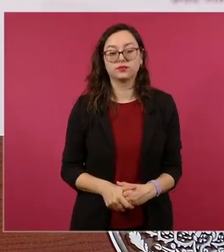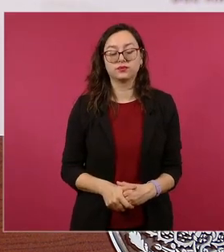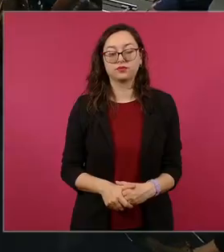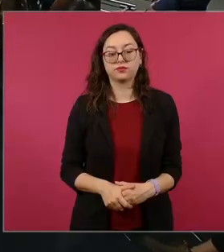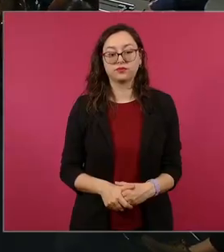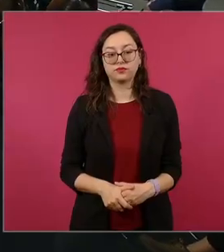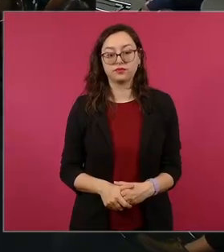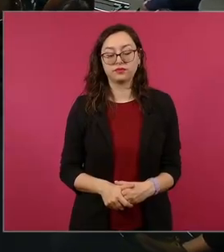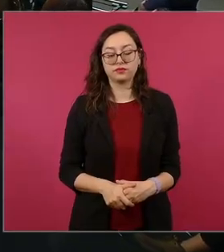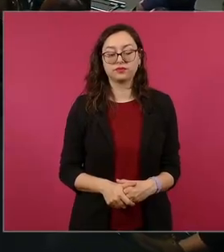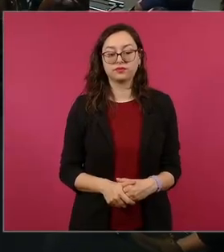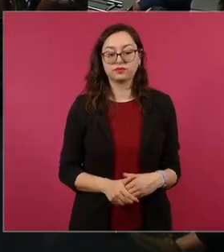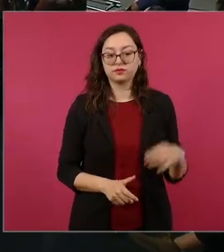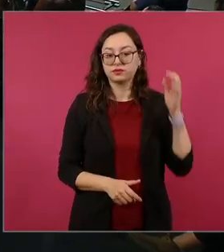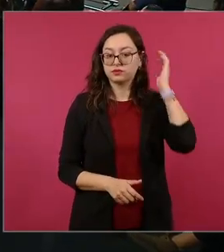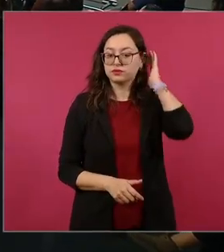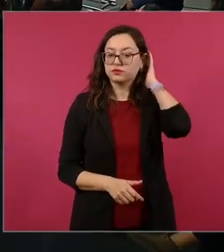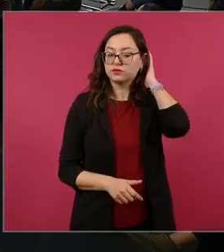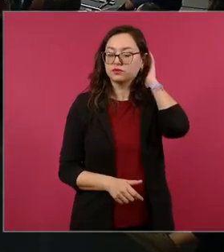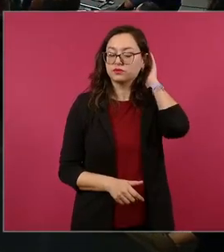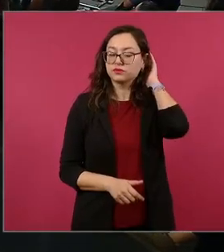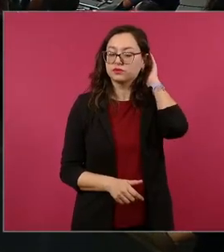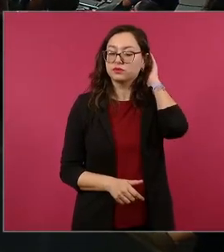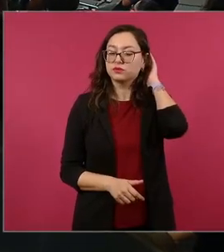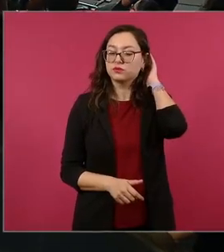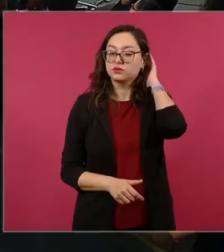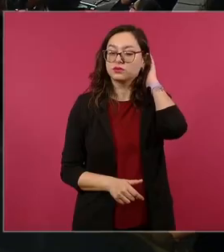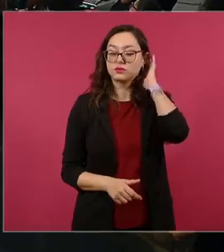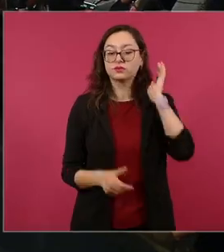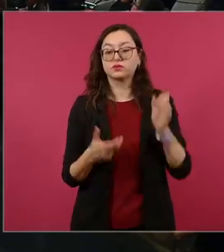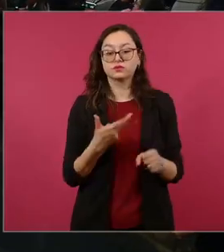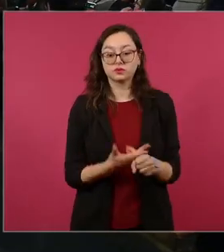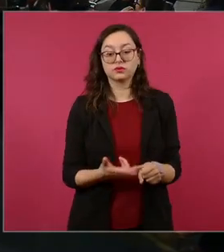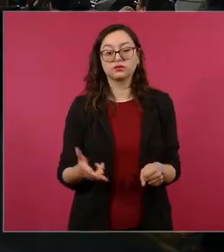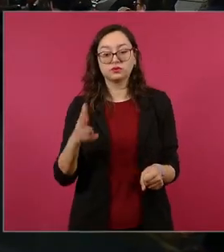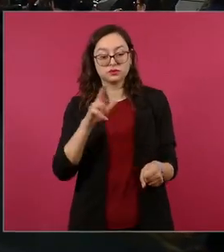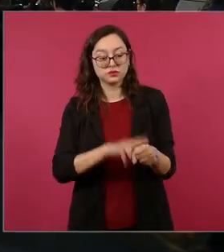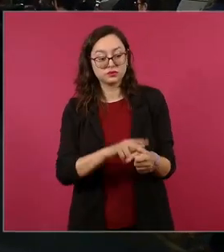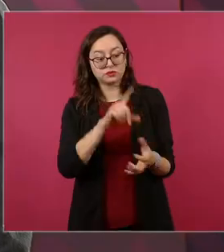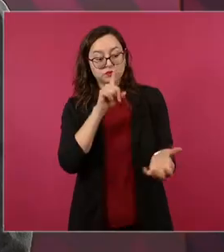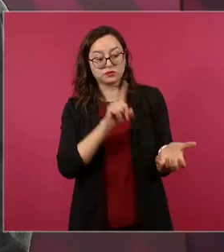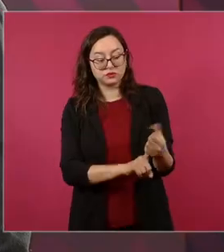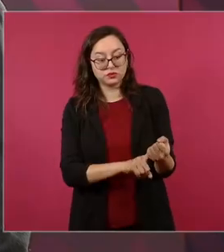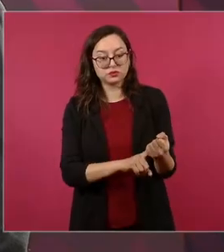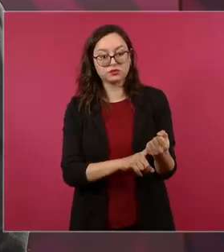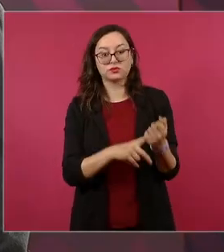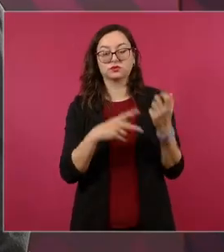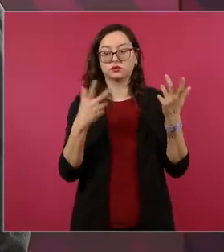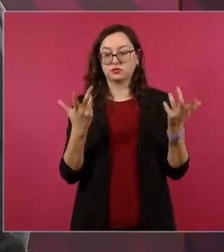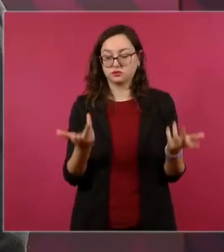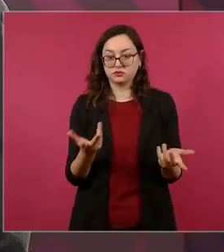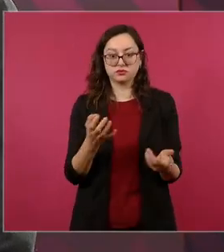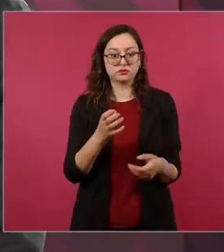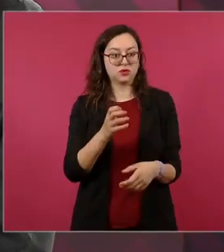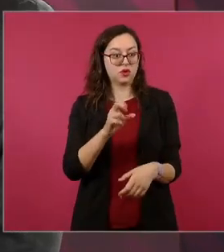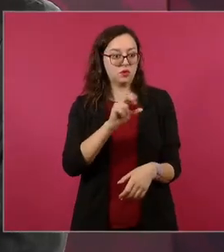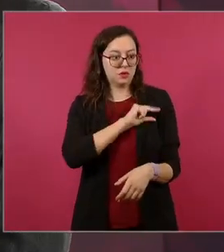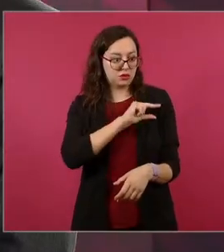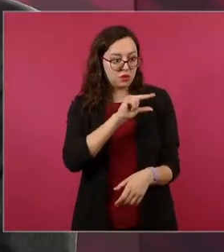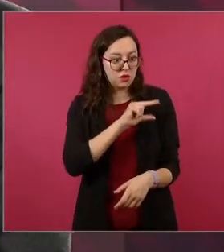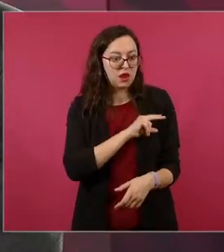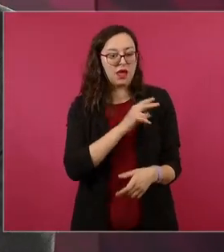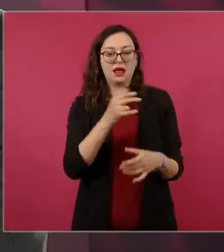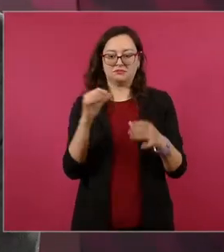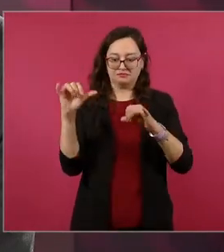y que en los hospitales tengamos todos los especialistas y que se puedan hacer todos los estudios y que se puedan